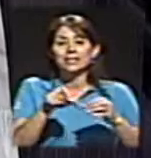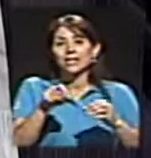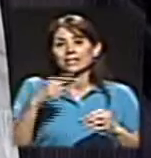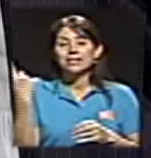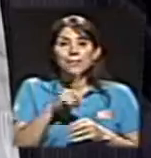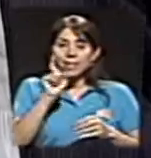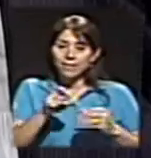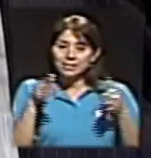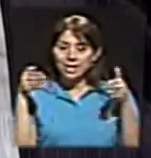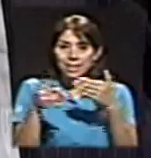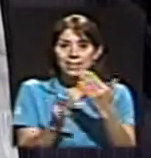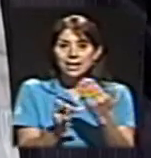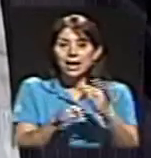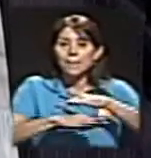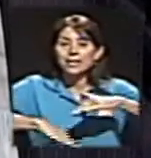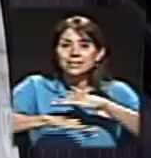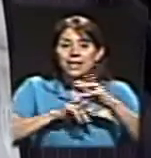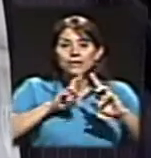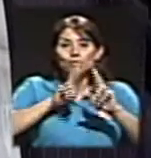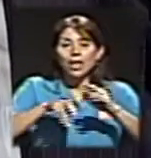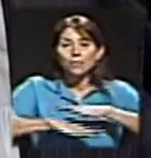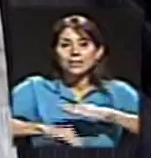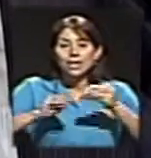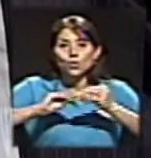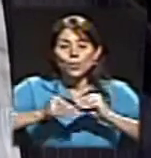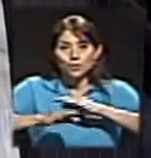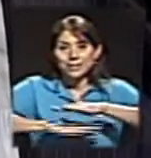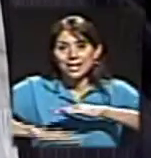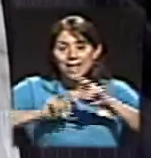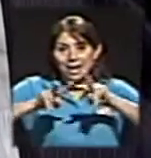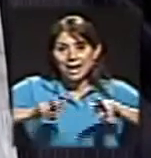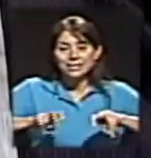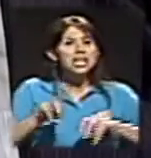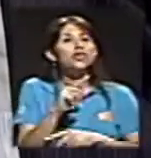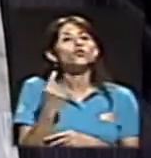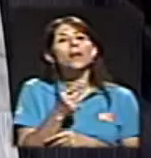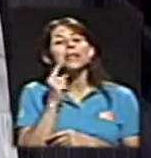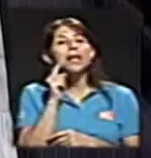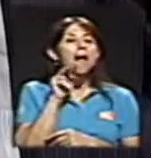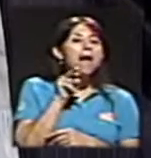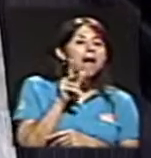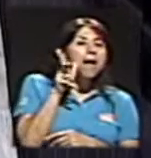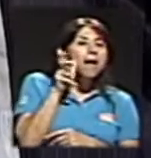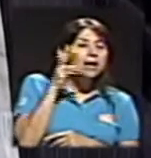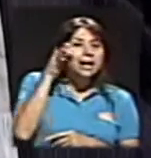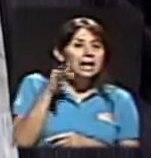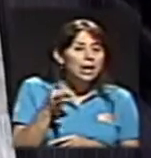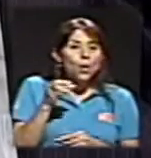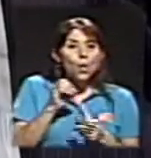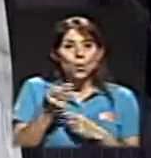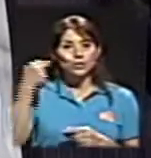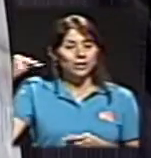basada en resultados, en números, en análisis, y no simplemente en percepciones, ¿verdad?, o cosas que históricamente uno